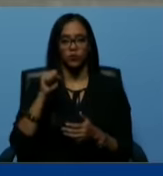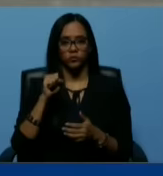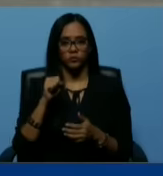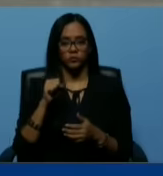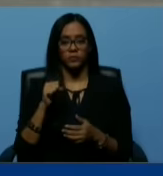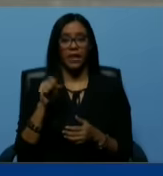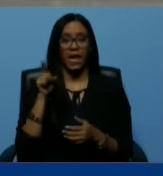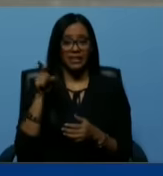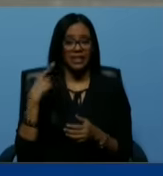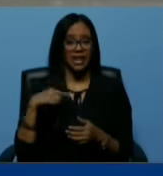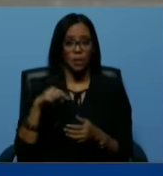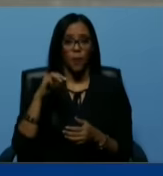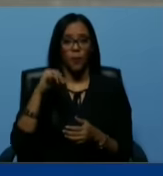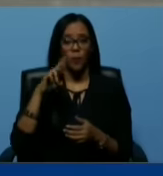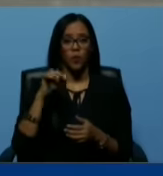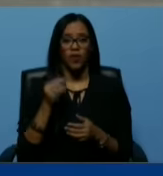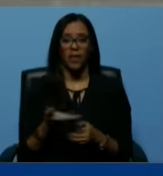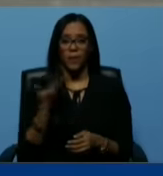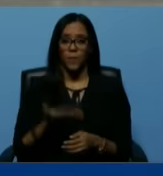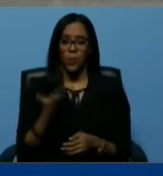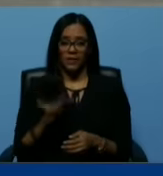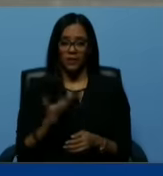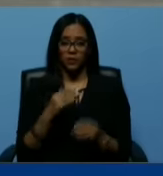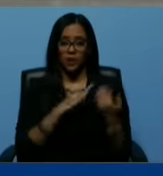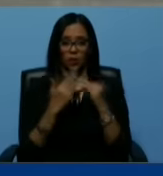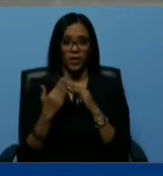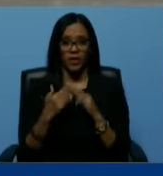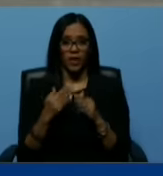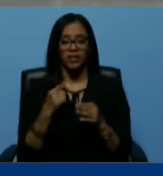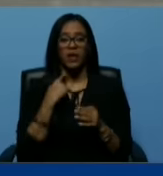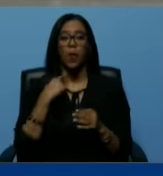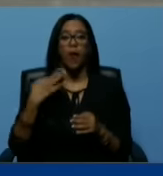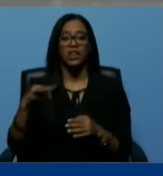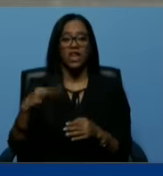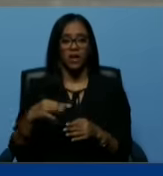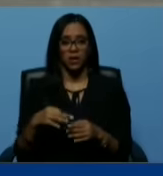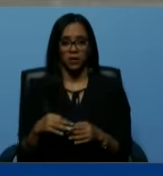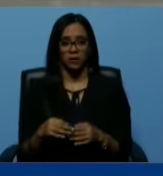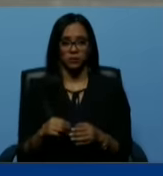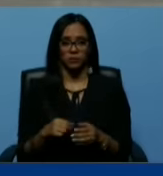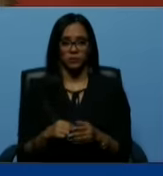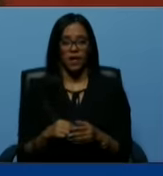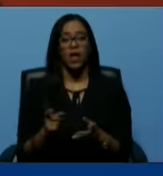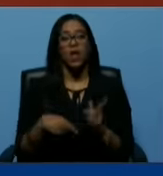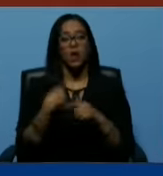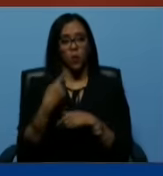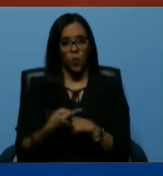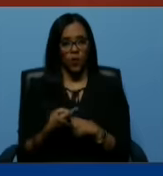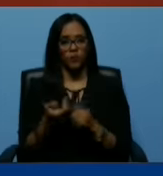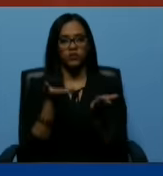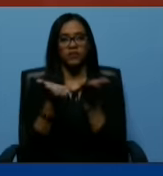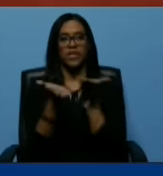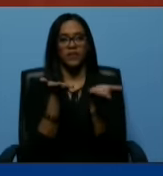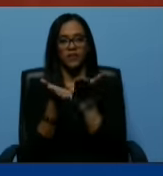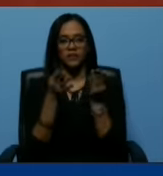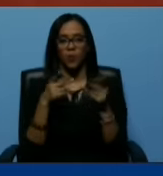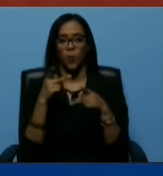bien importante de una comunidad de Guatire, correcto. Luego viene servicios